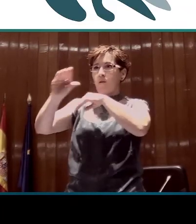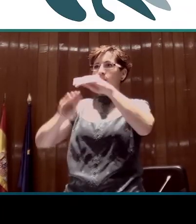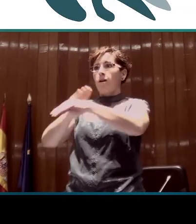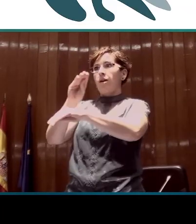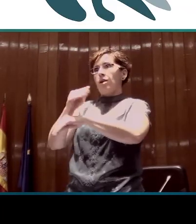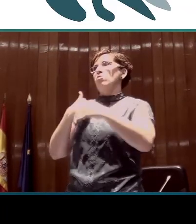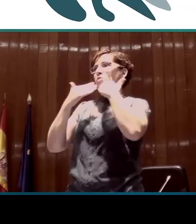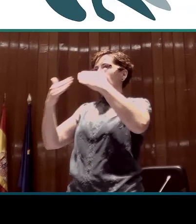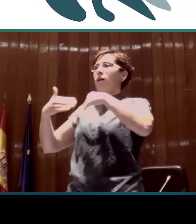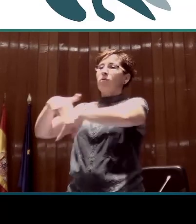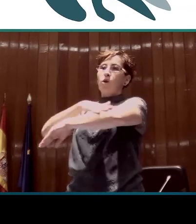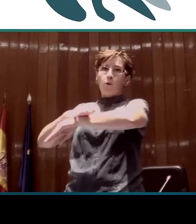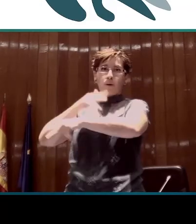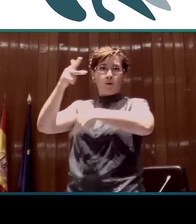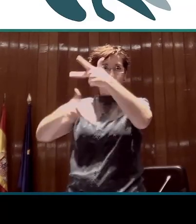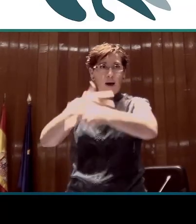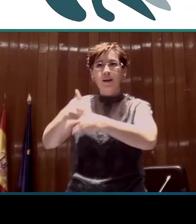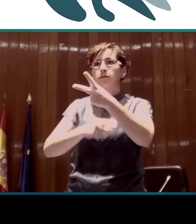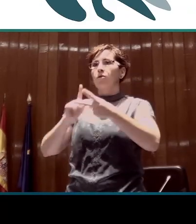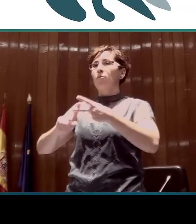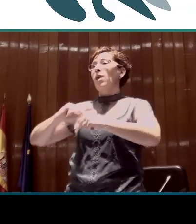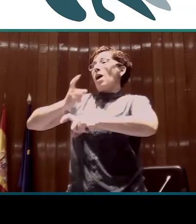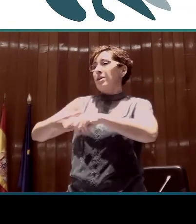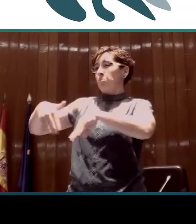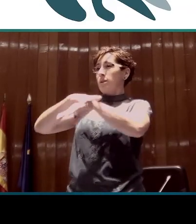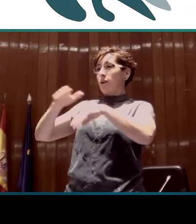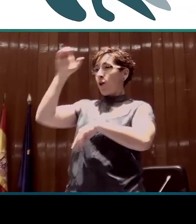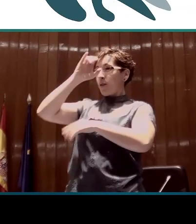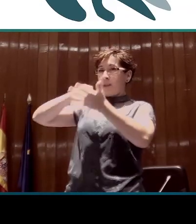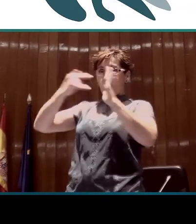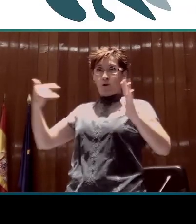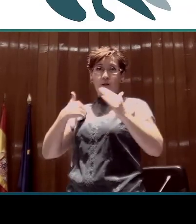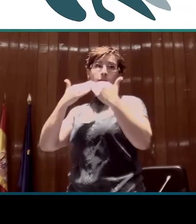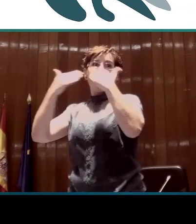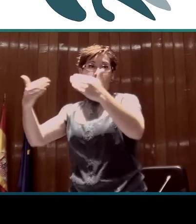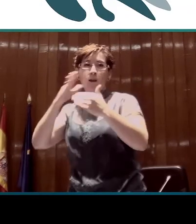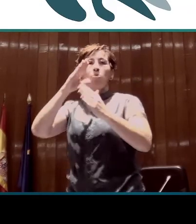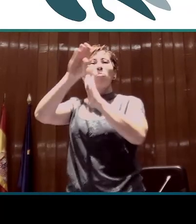al Gobierno vasco, a Iker Basque, al antiguo Ministerio de Ciencia y Tecnología con el Consolider,